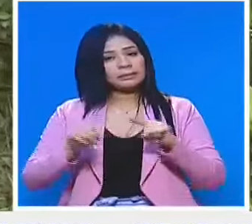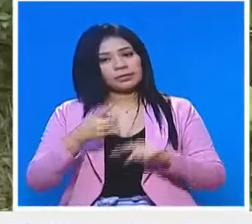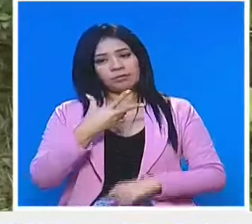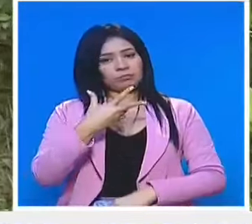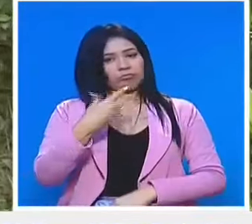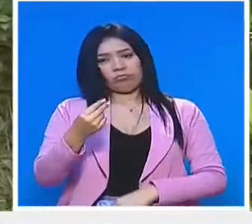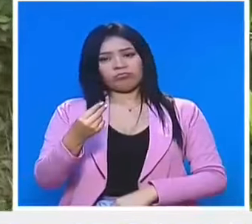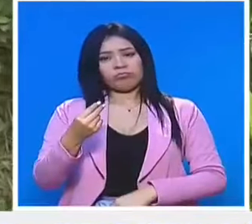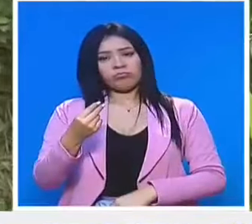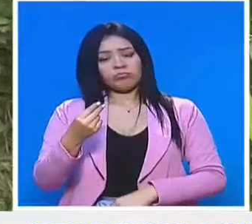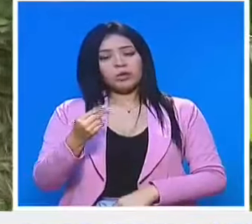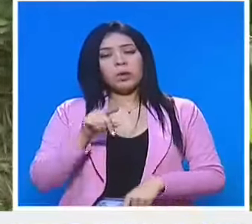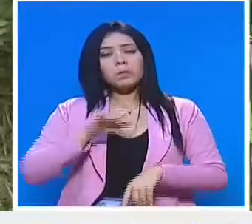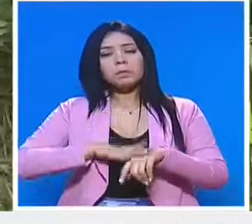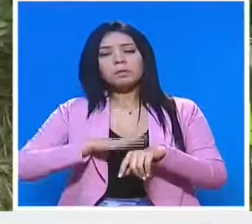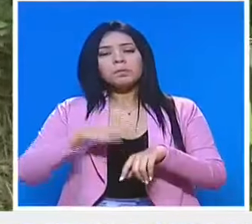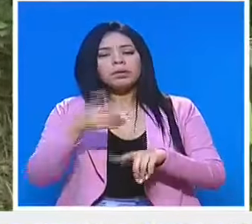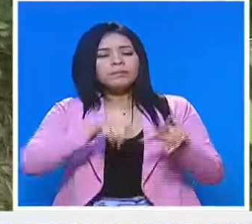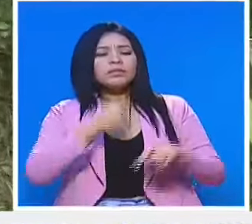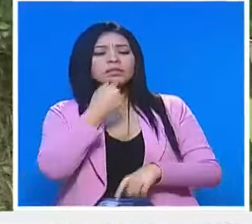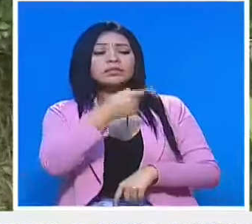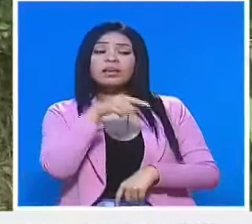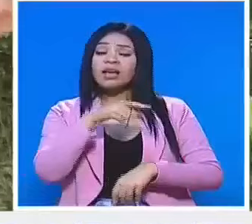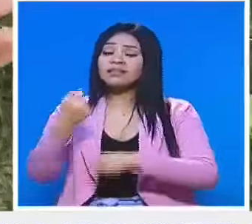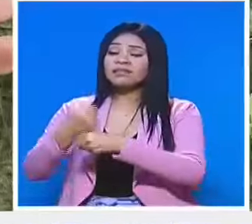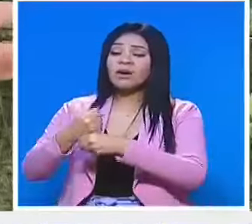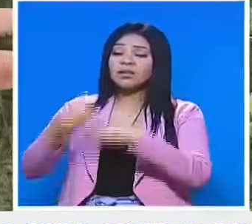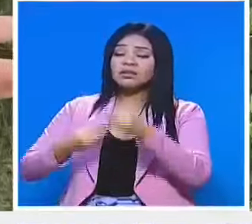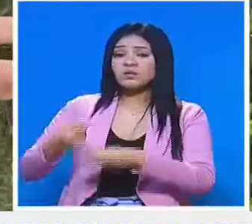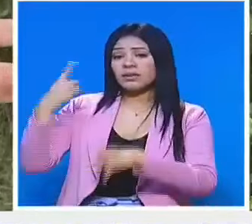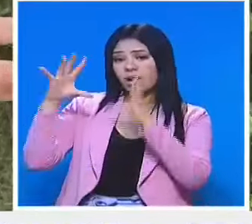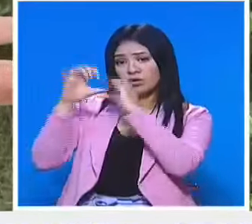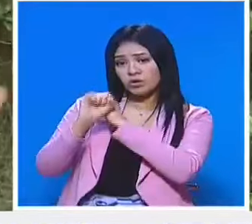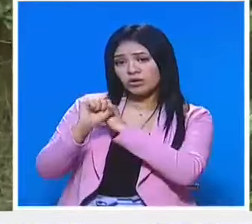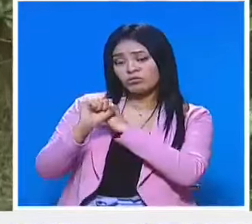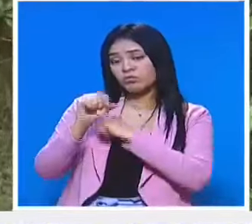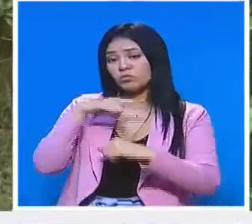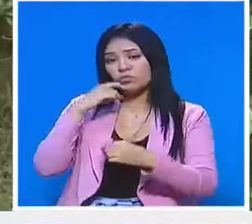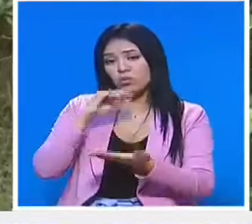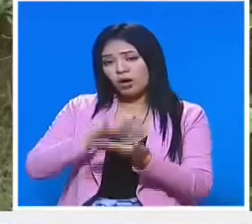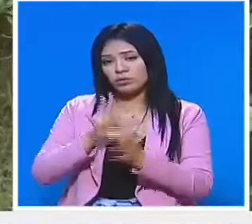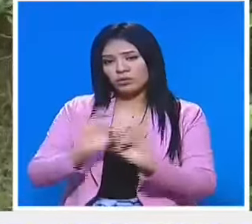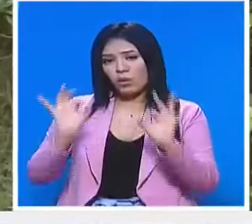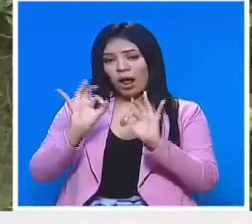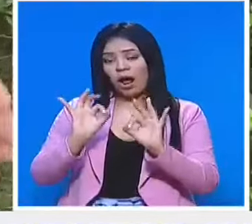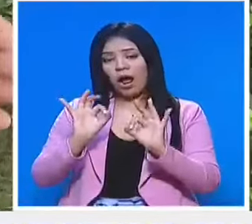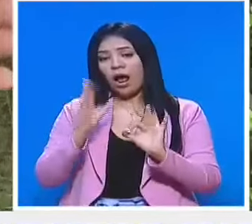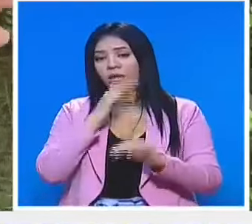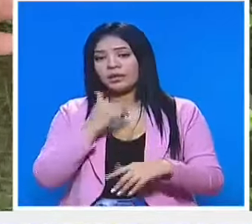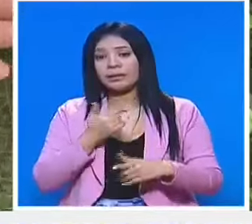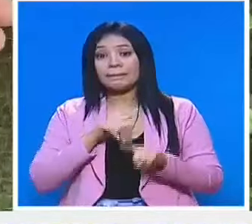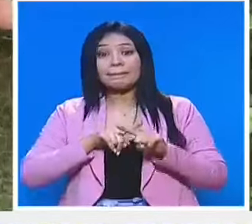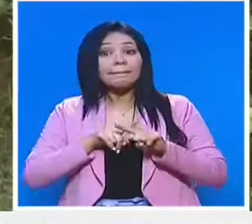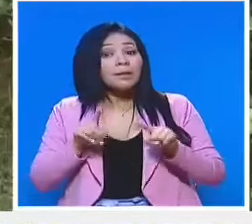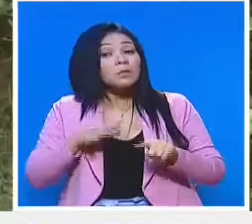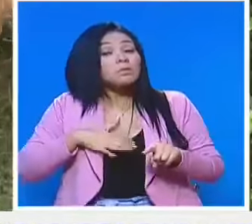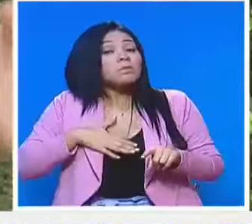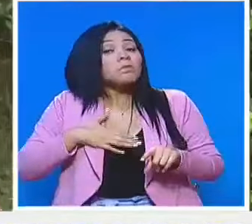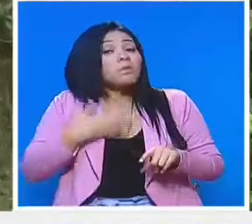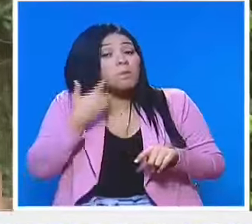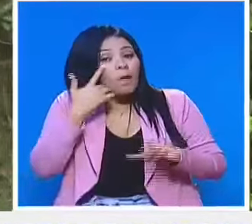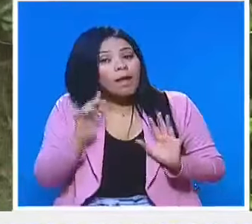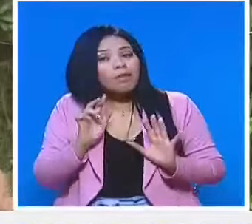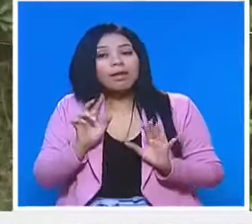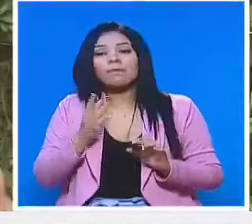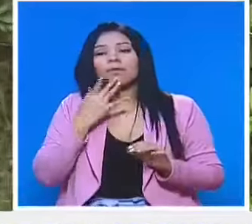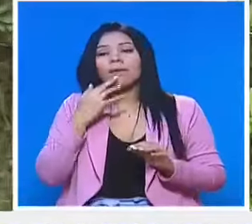No nos permiten porque ellos dicen que el trabajo que ellos hicieron anoche, que no hubo fallecidos, no voy a hacer cosa que ellos subiendo se